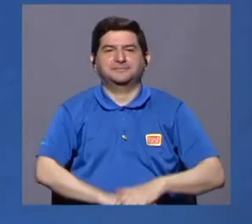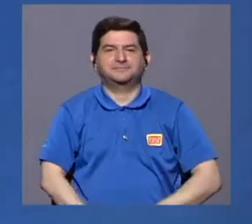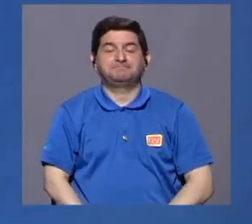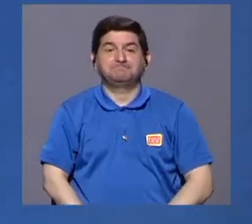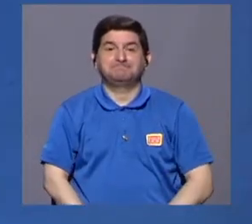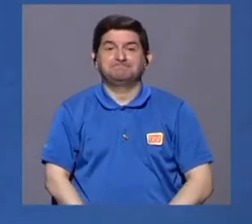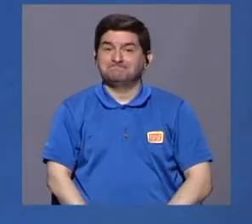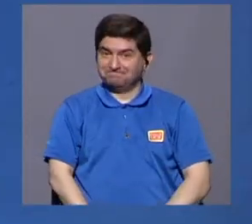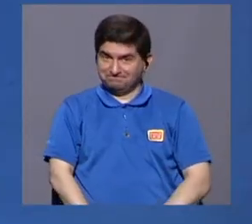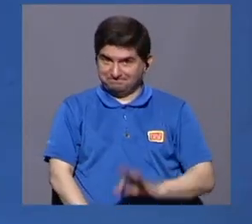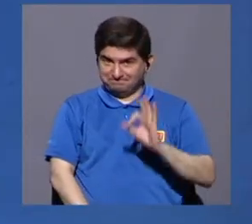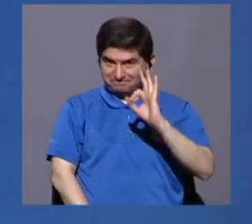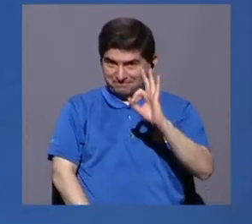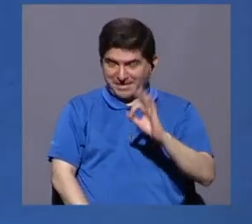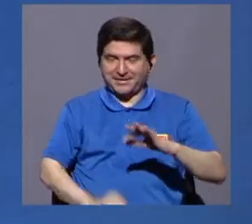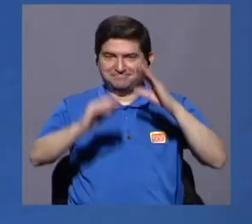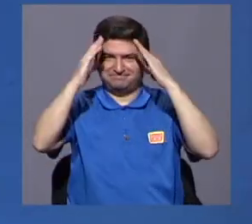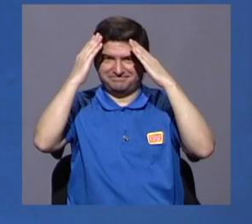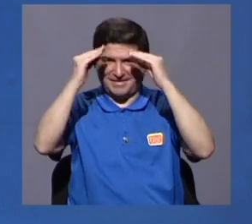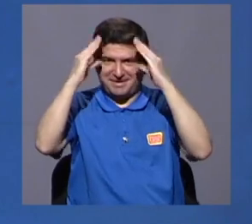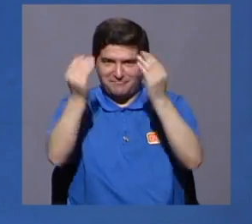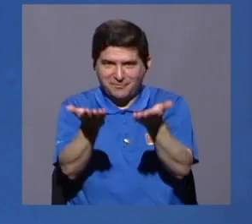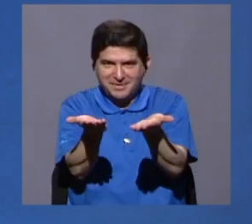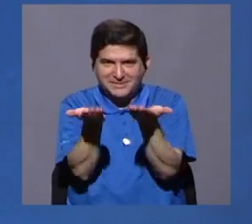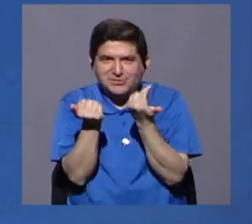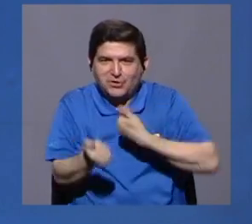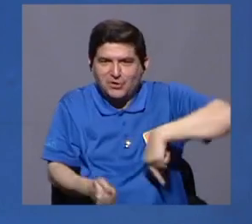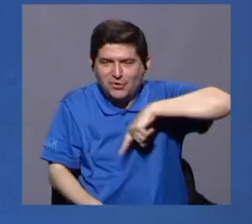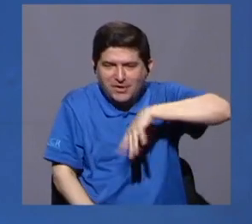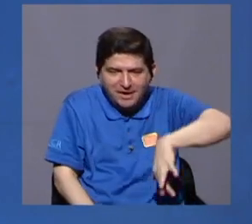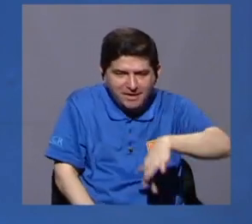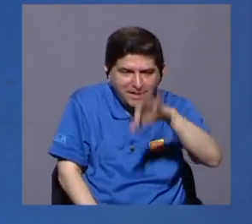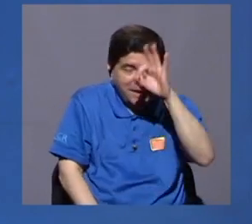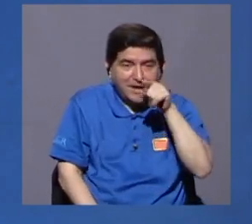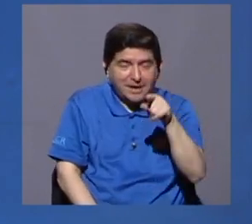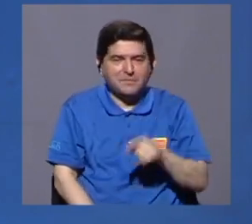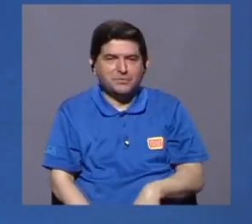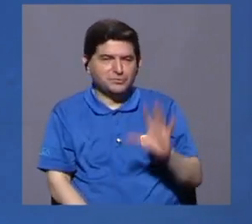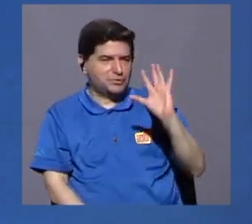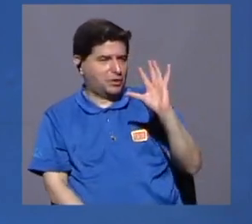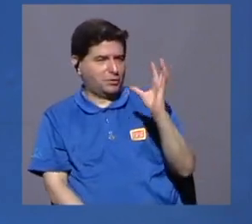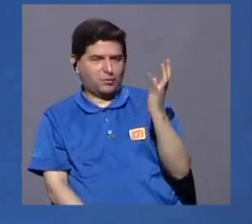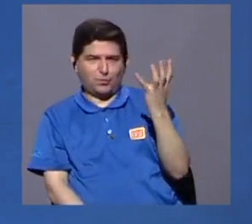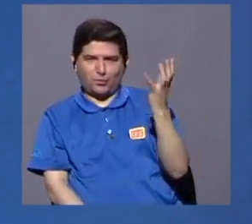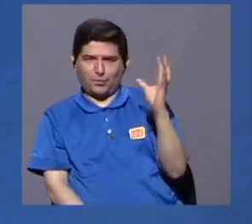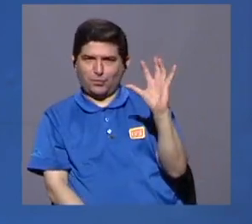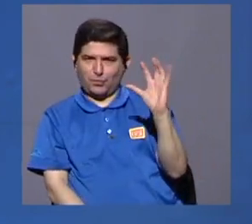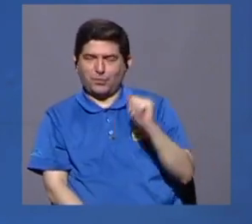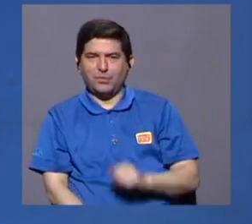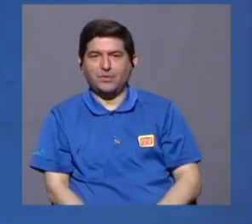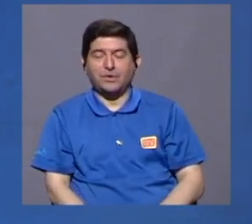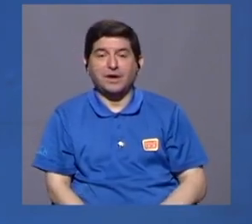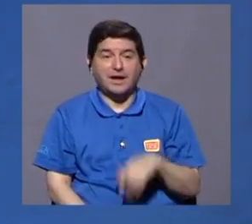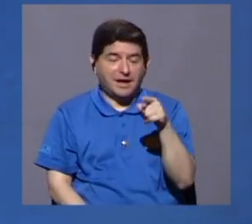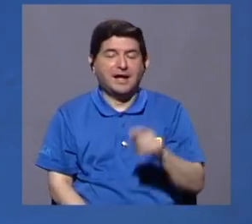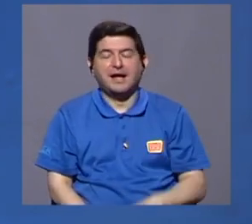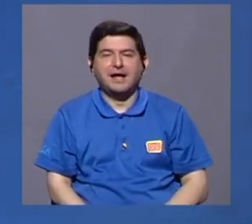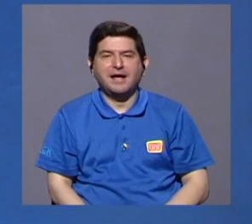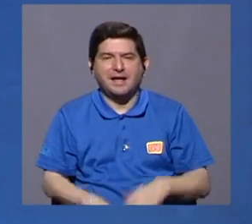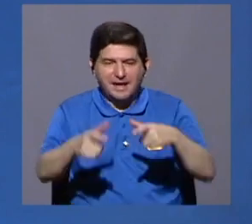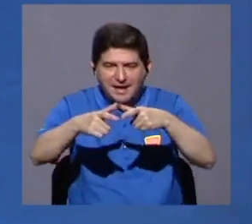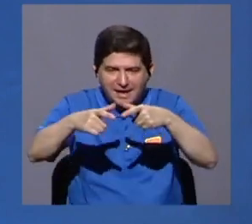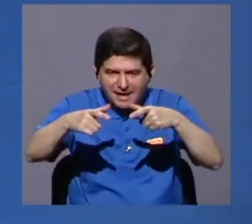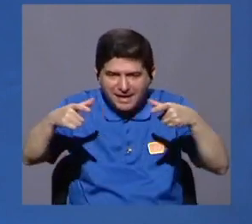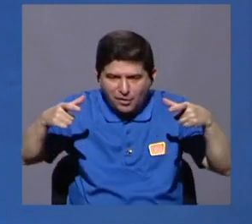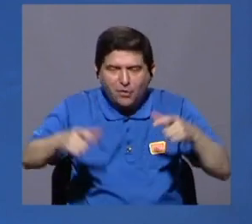bueno los datos que queremos obtener de este radiotelescopio son espectros dinámicos eso